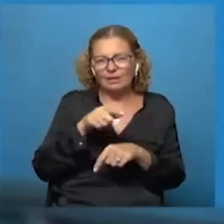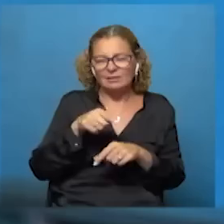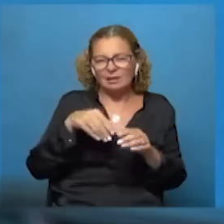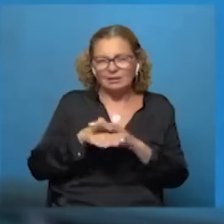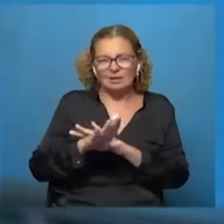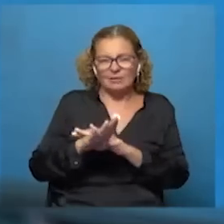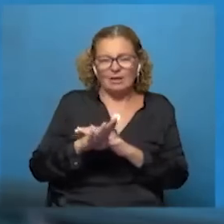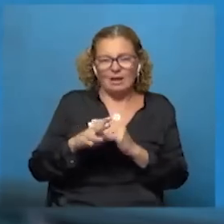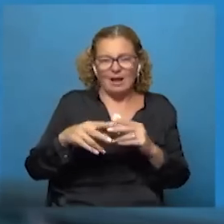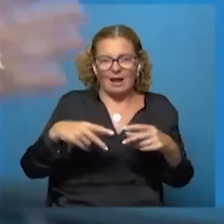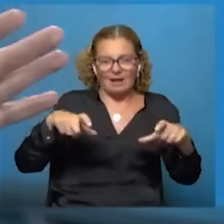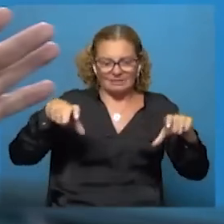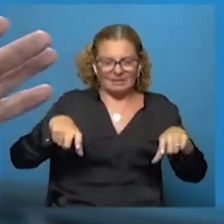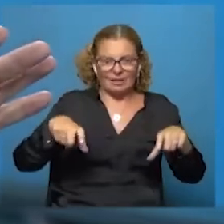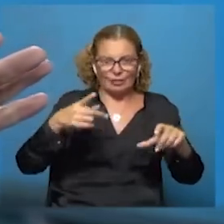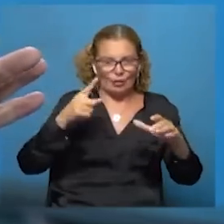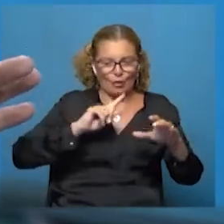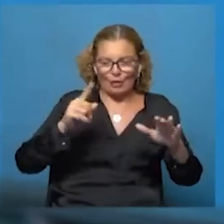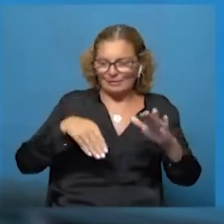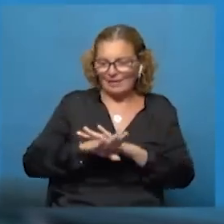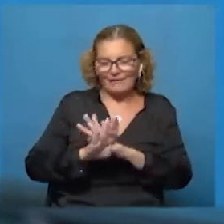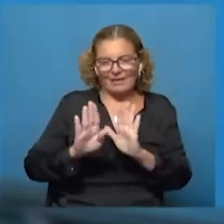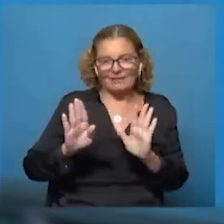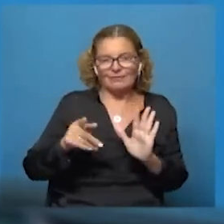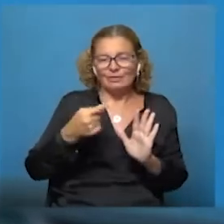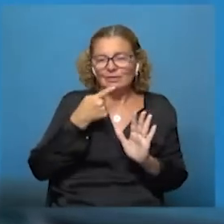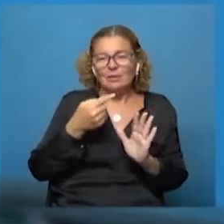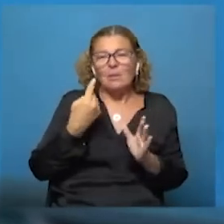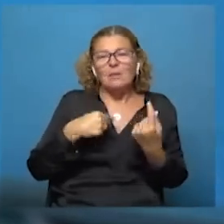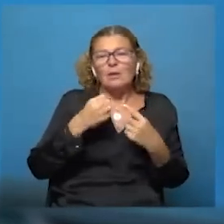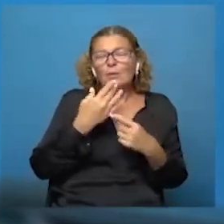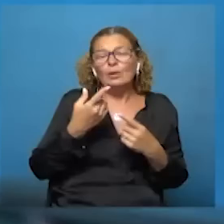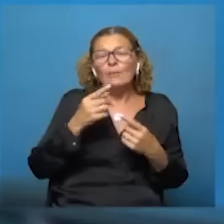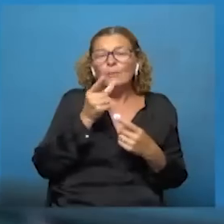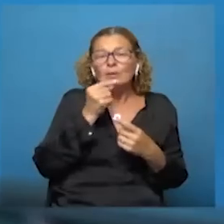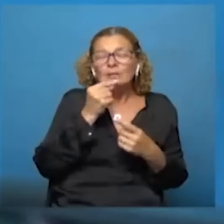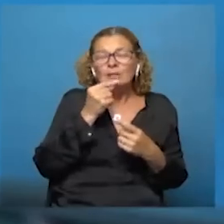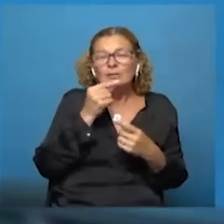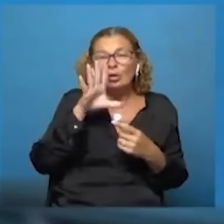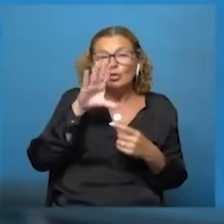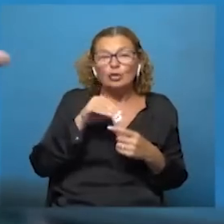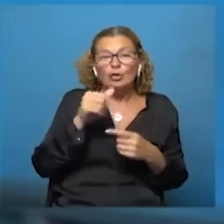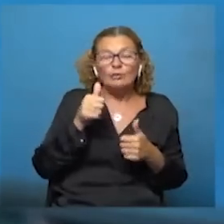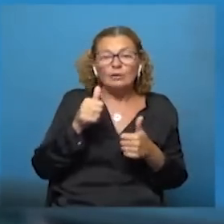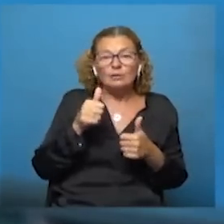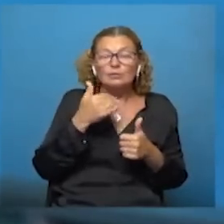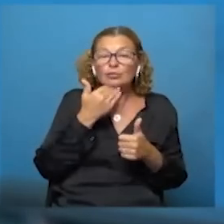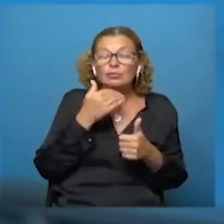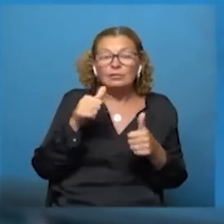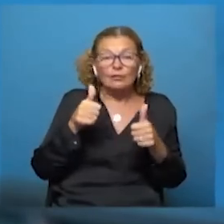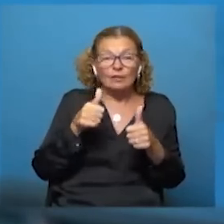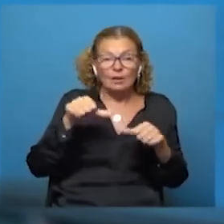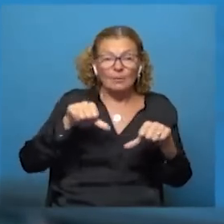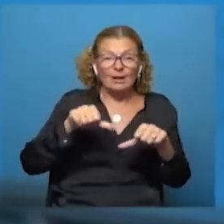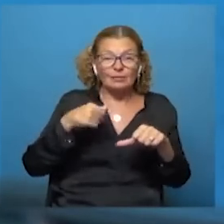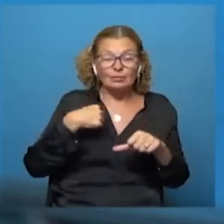no trababa al estadio no entraba Y vos decís Bueno pero lo que pasa que la policía hizo todo bien Yo no sé si lo hizo bien o